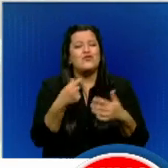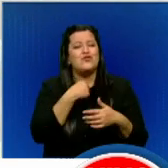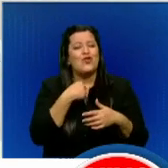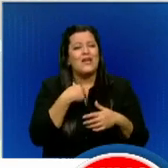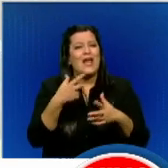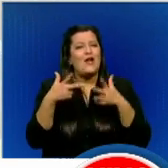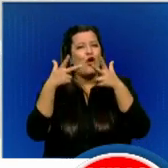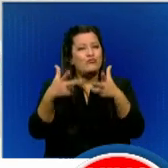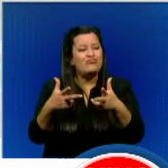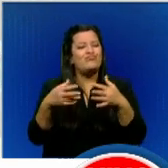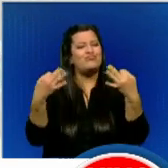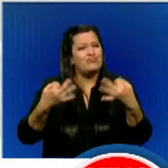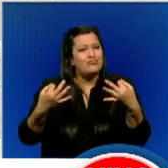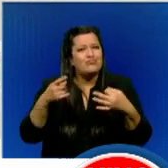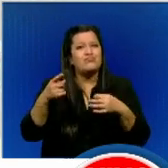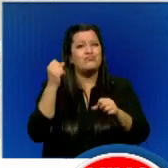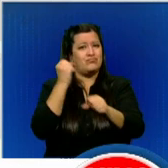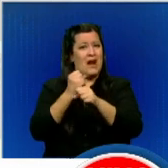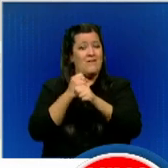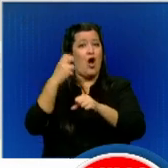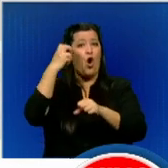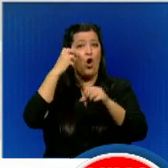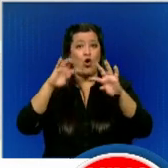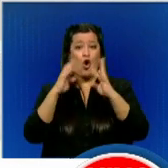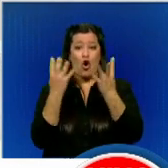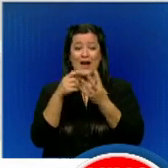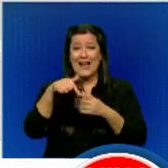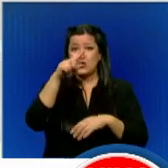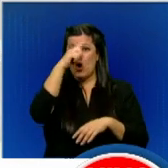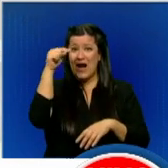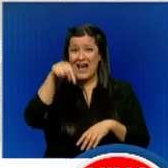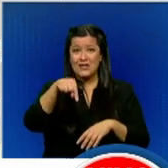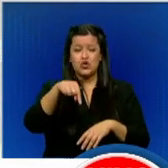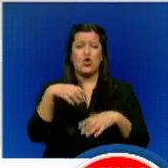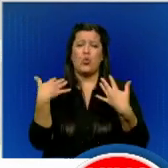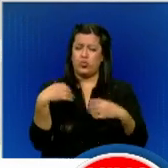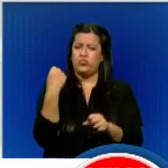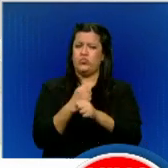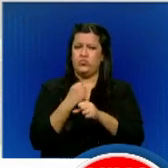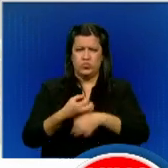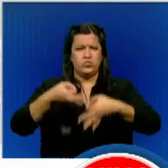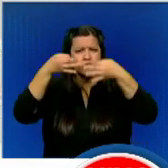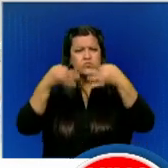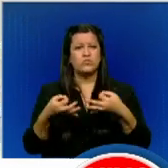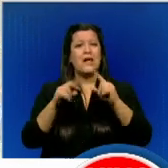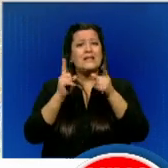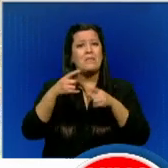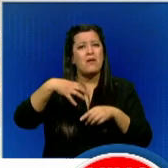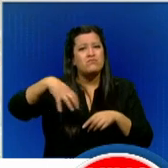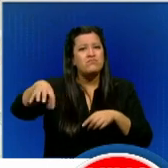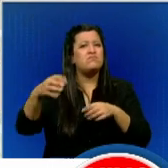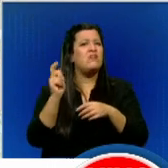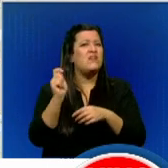el accionar de este congreso de la nación argentina y en particular lo que es el accionar